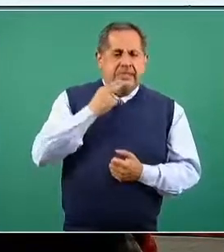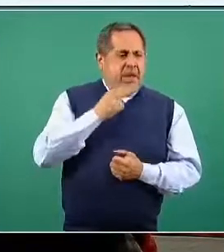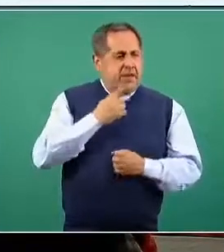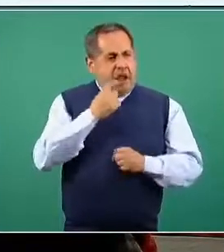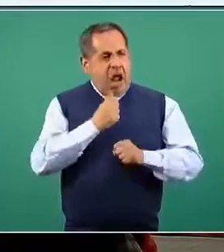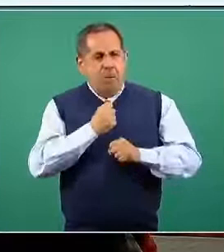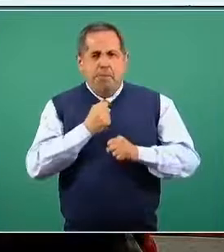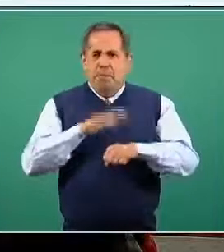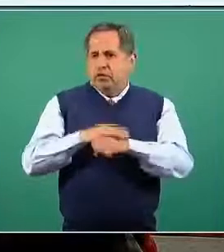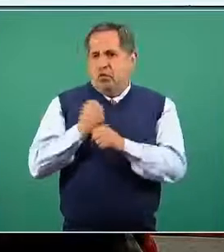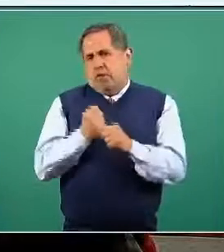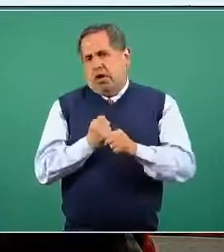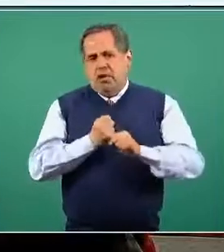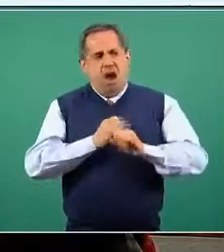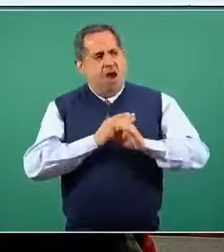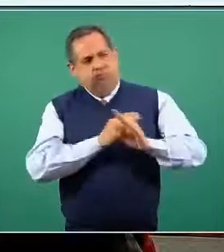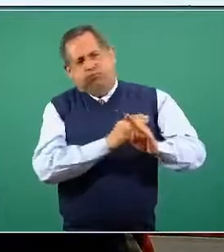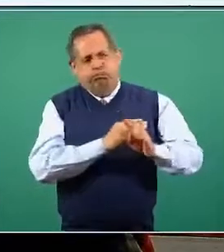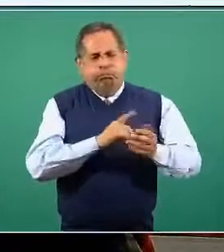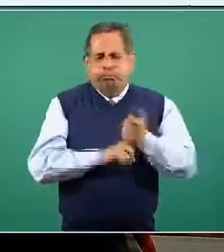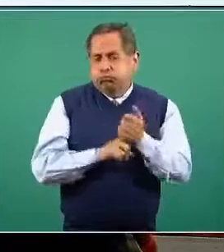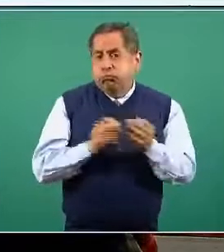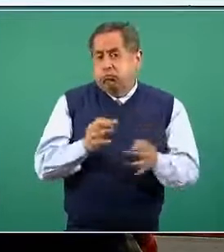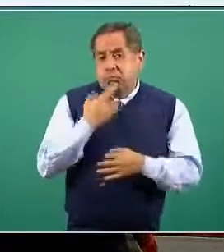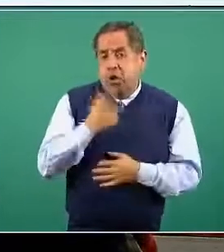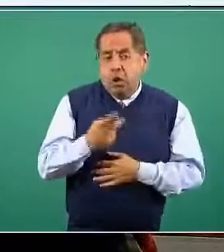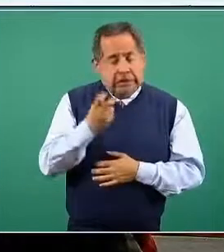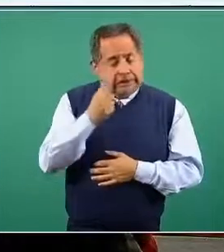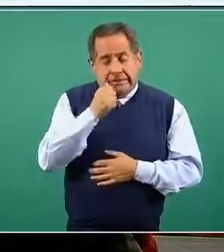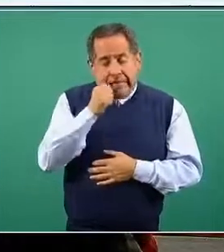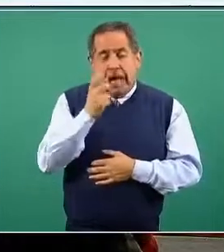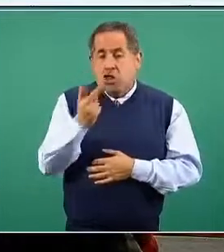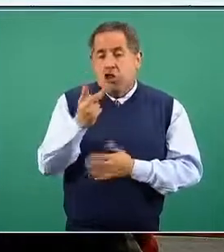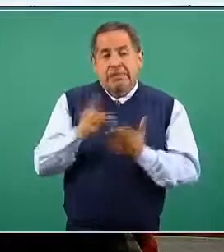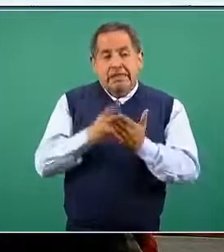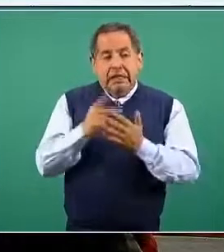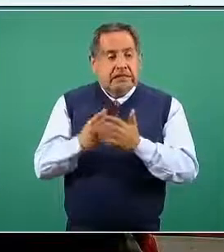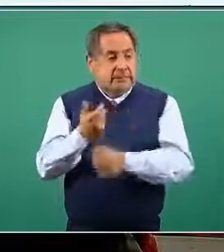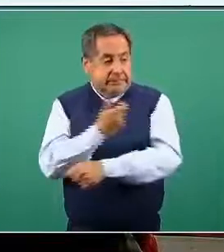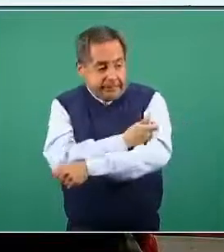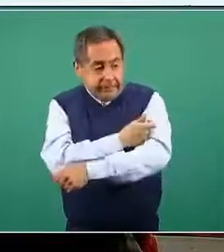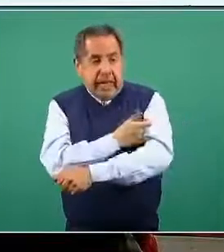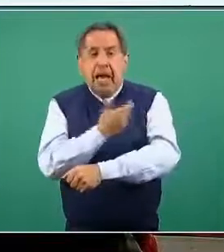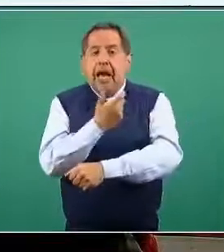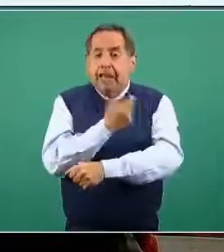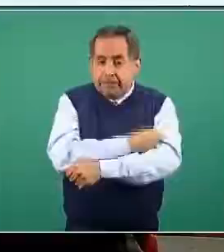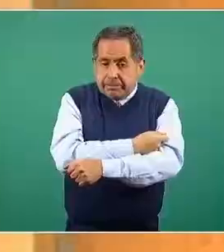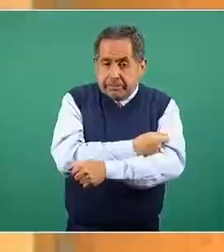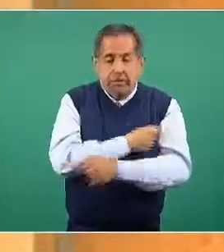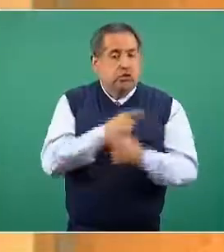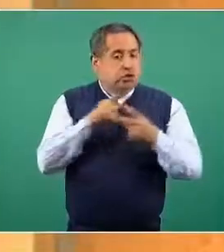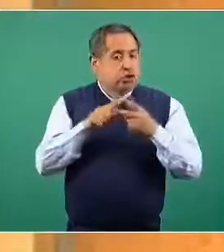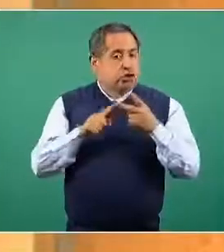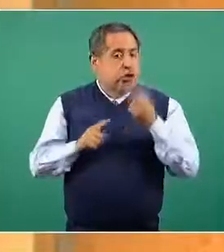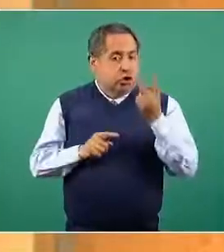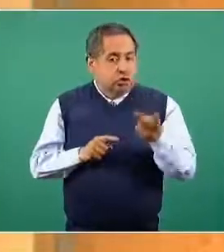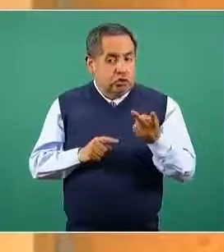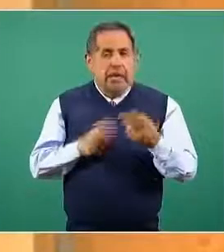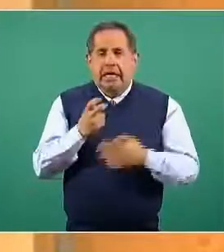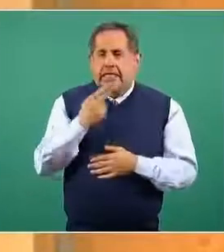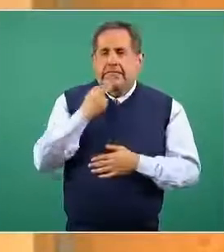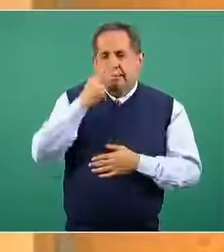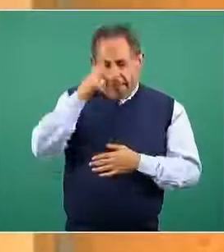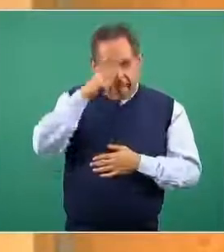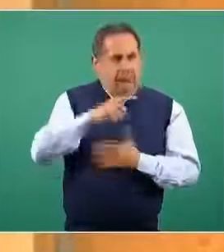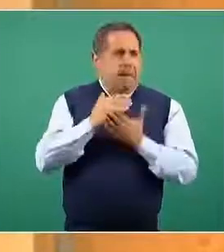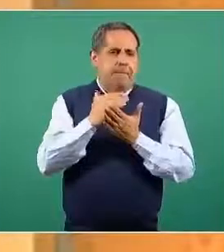de protección que puede tener la vacuna. Y la potencia de protección se mide como el porcentaje de reducción del riesgo de